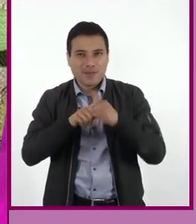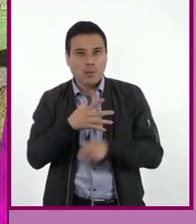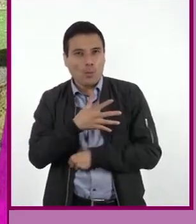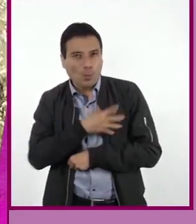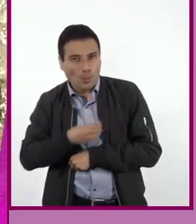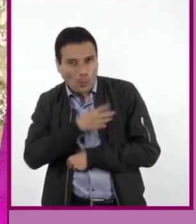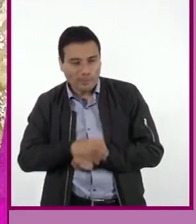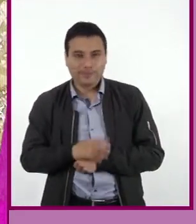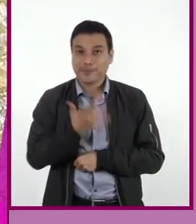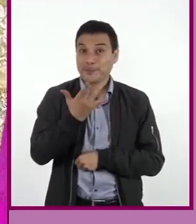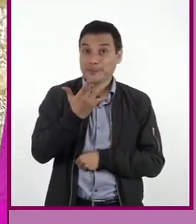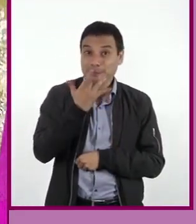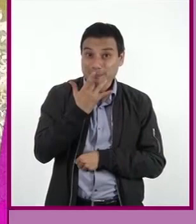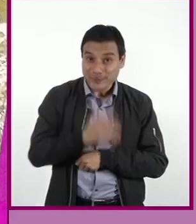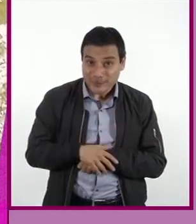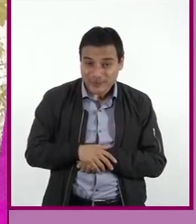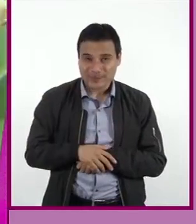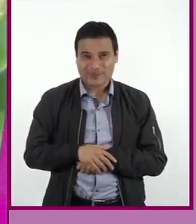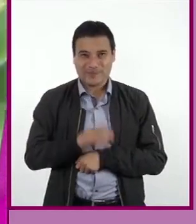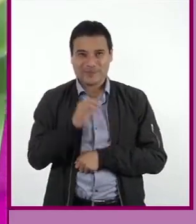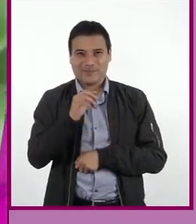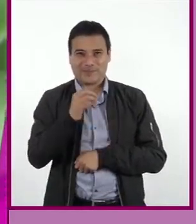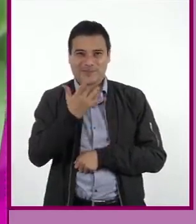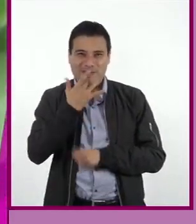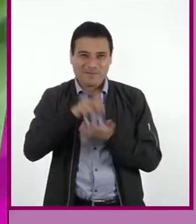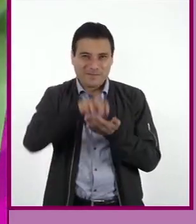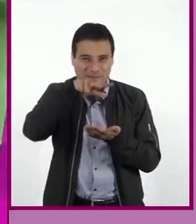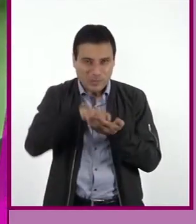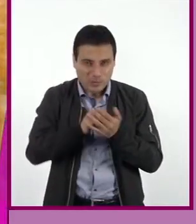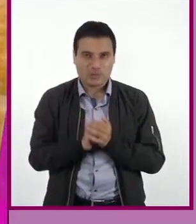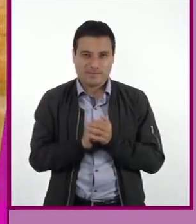anfibios, reptiles y plantas.